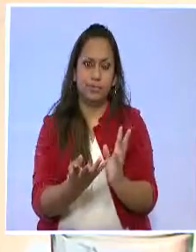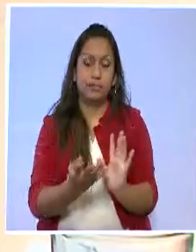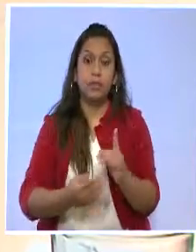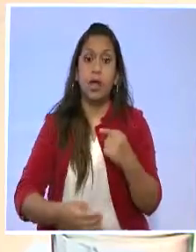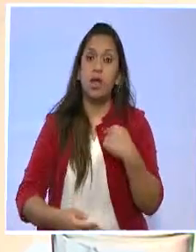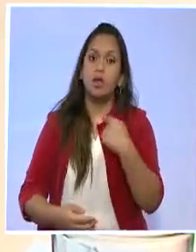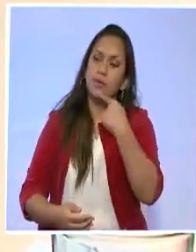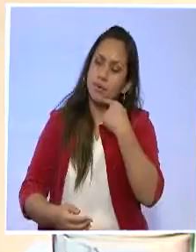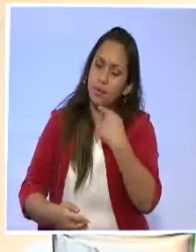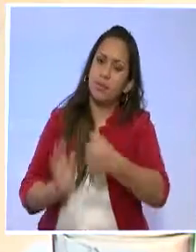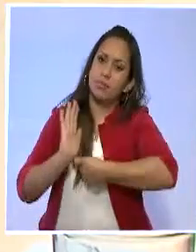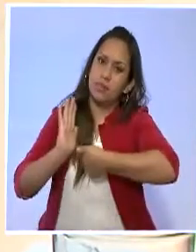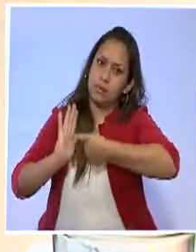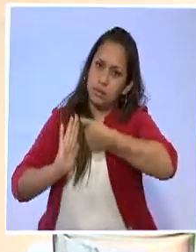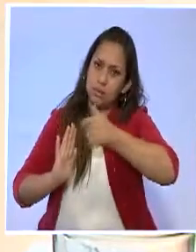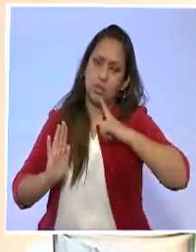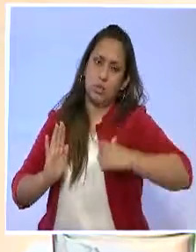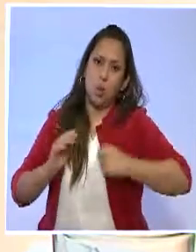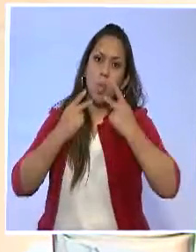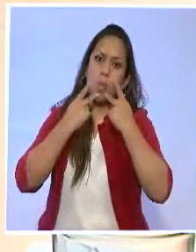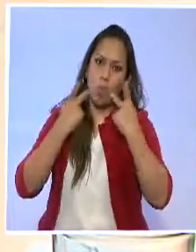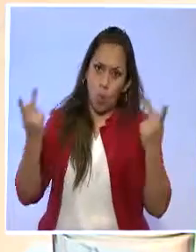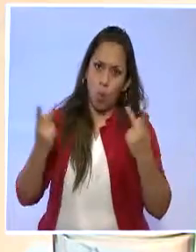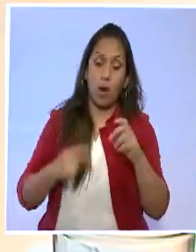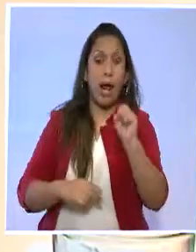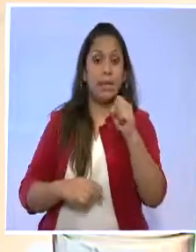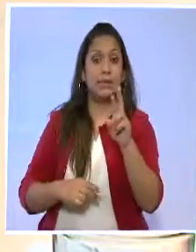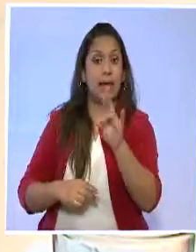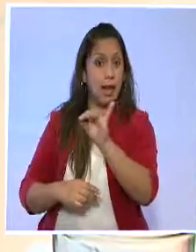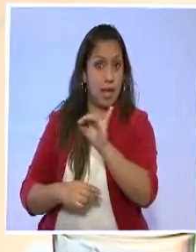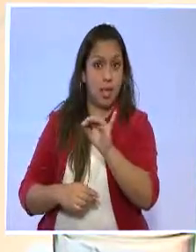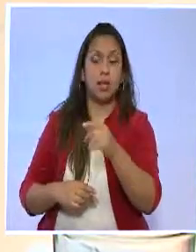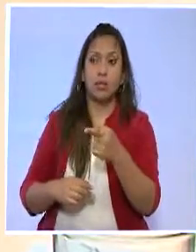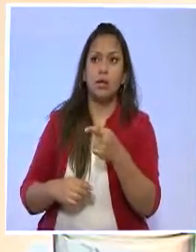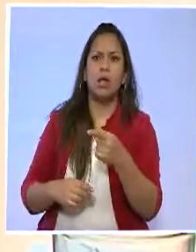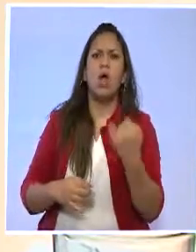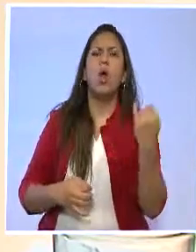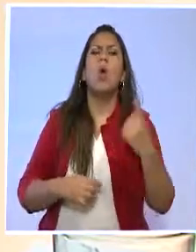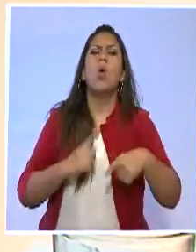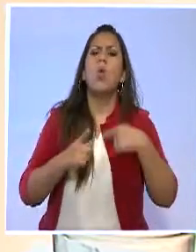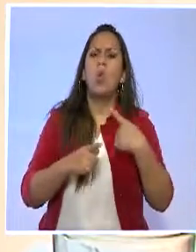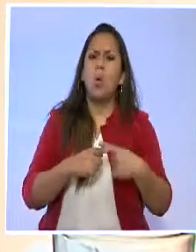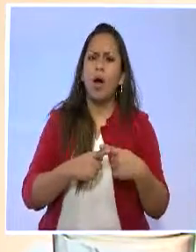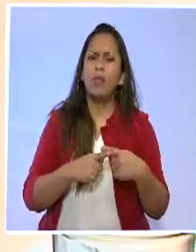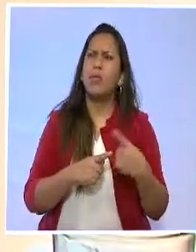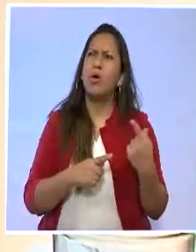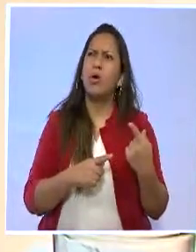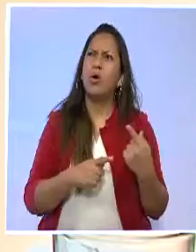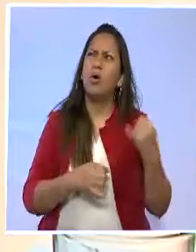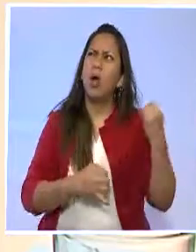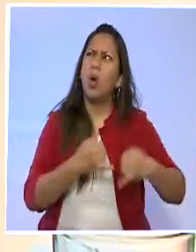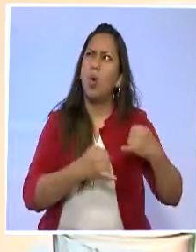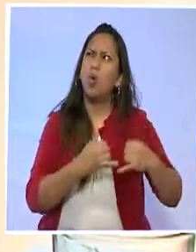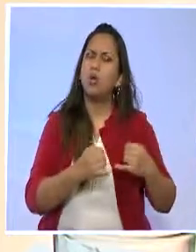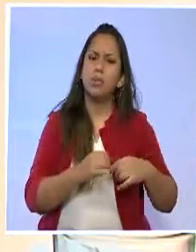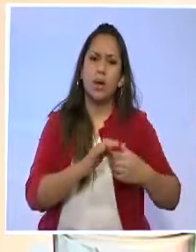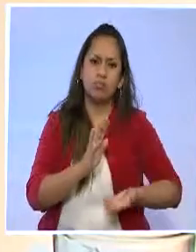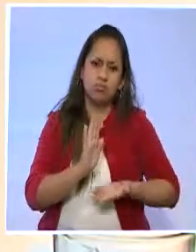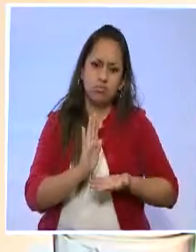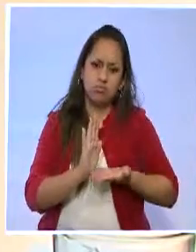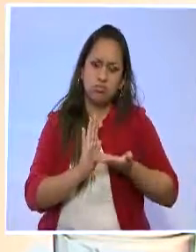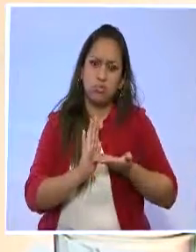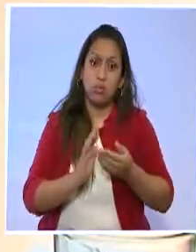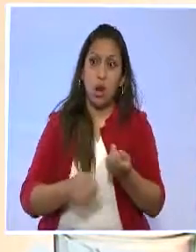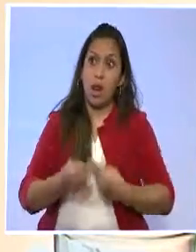ministerio de salud pública decir cuál ha sido desde la última vez que topamos la subida del impuesto al cigarrillo cuál fue el efecto real en la